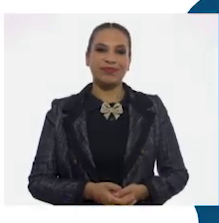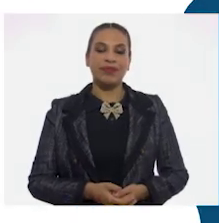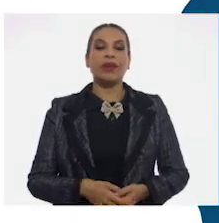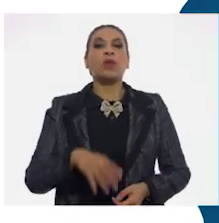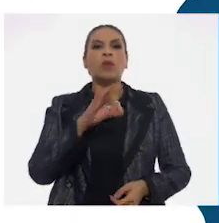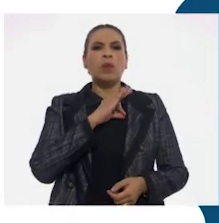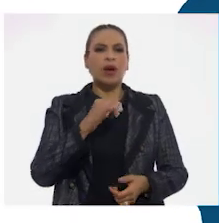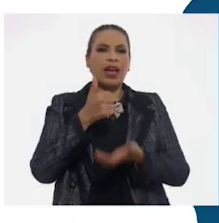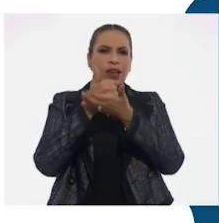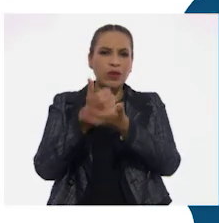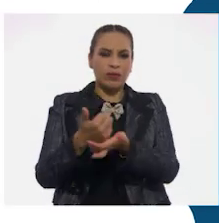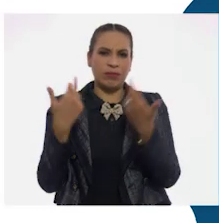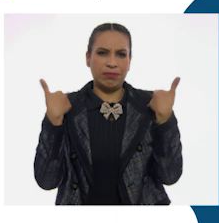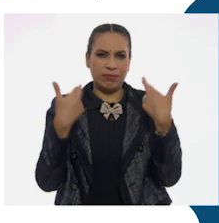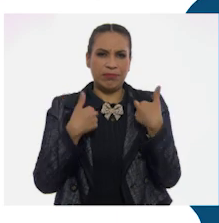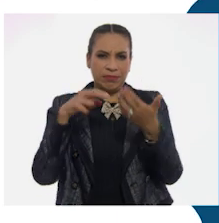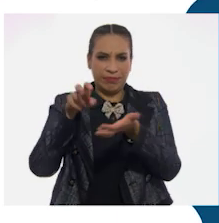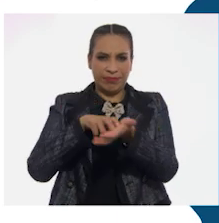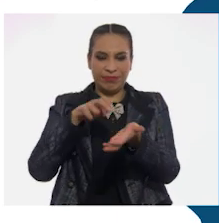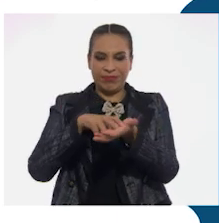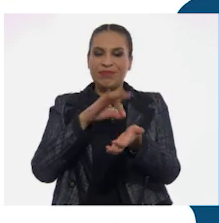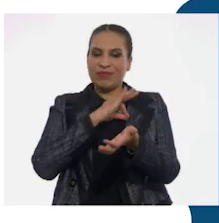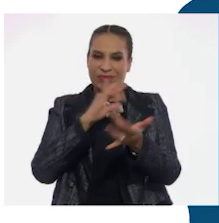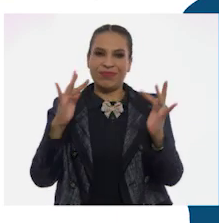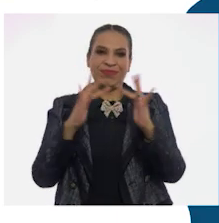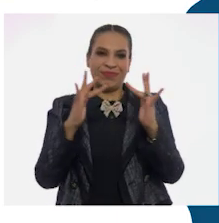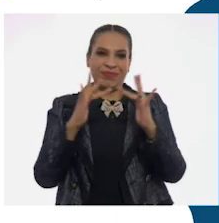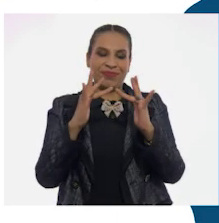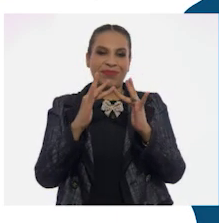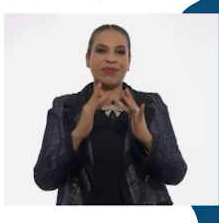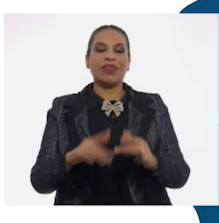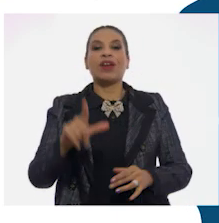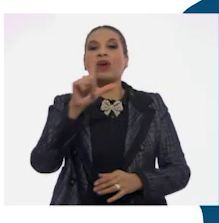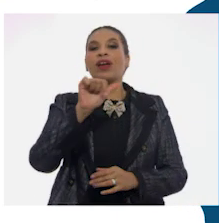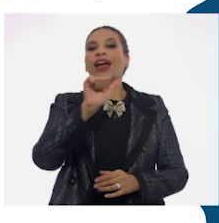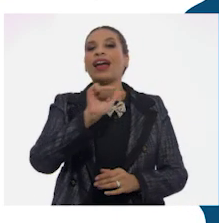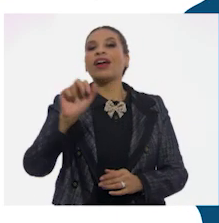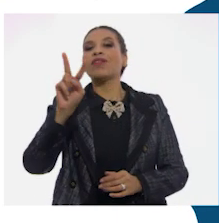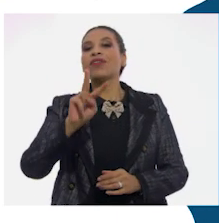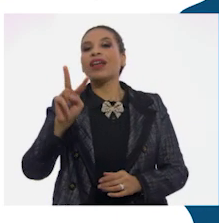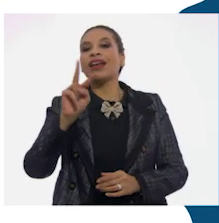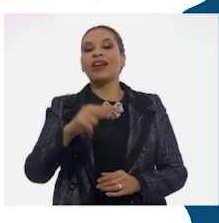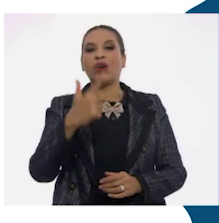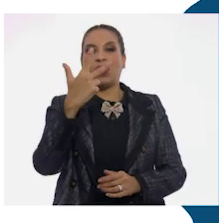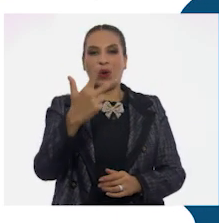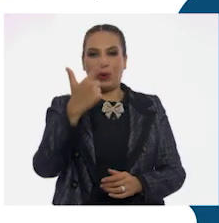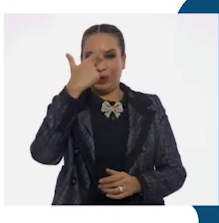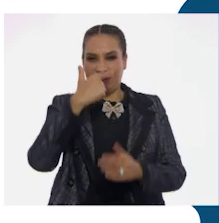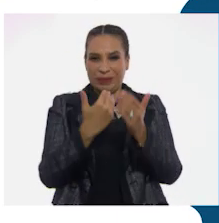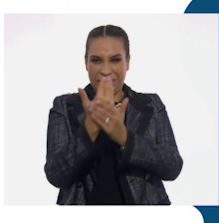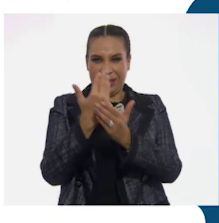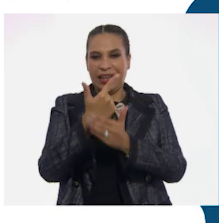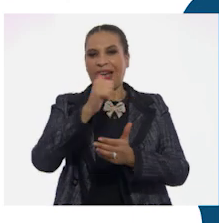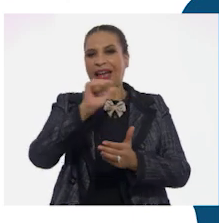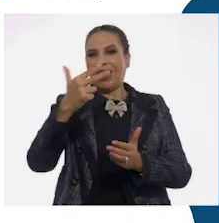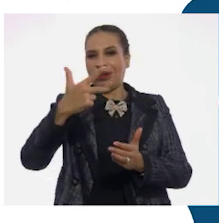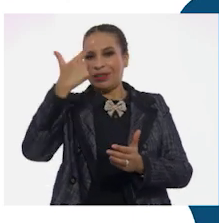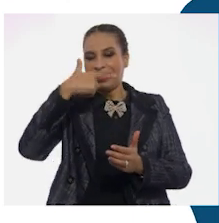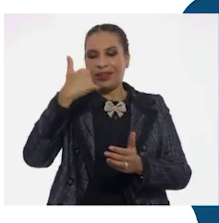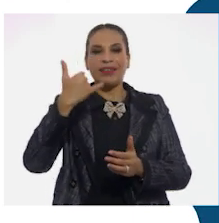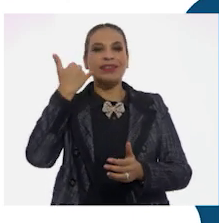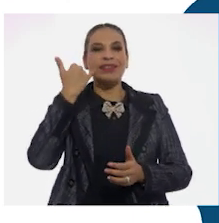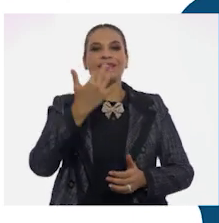Para solicitar apoyo pedagógico, comunícate con maestras y maestros de lunes a viernes de 8 a 20 horas al